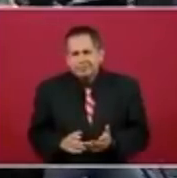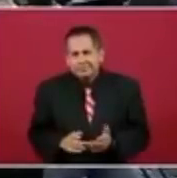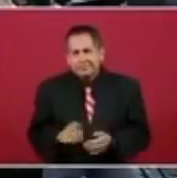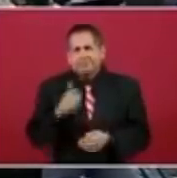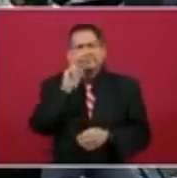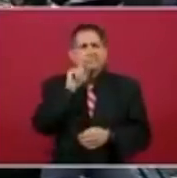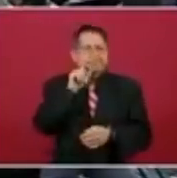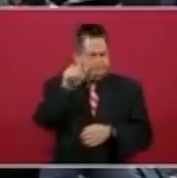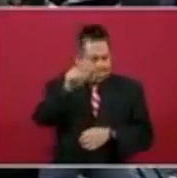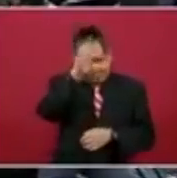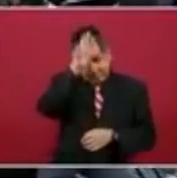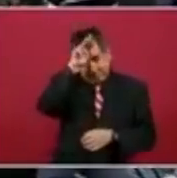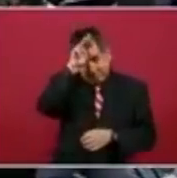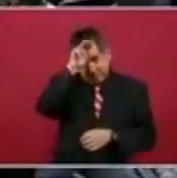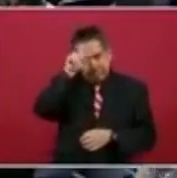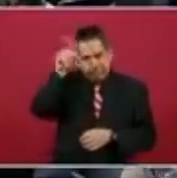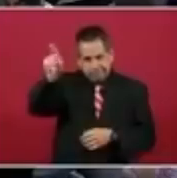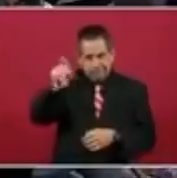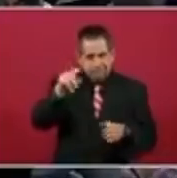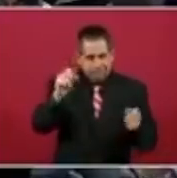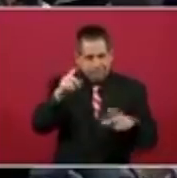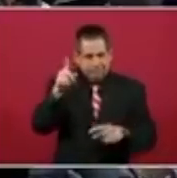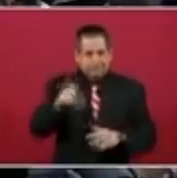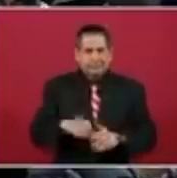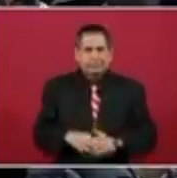Mañana en Monterrey.